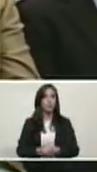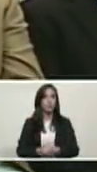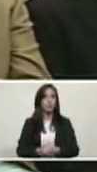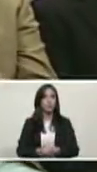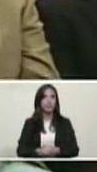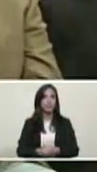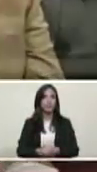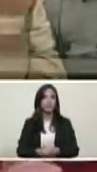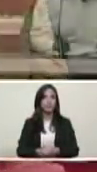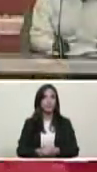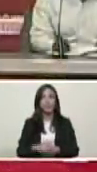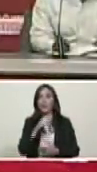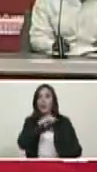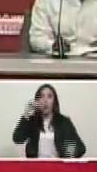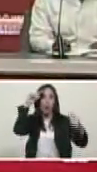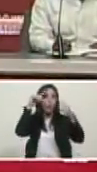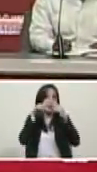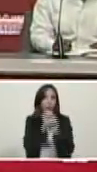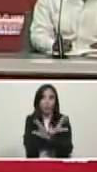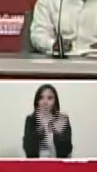y voy al grano